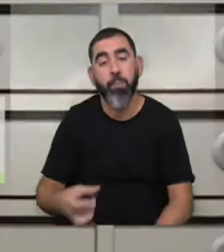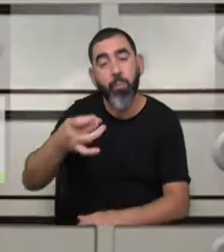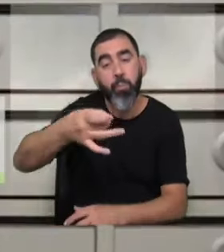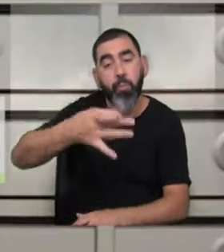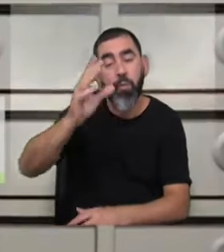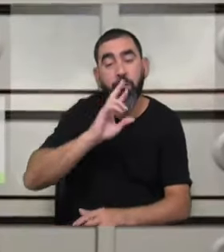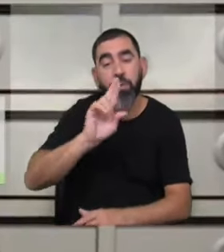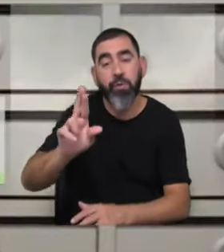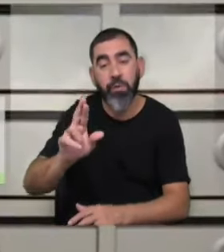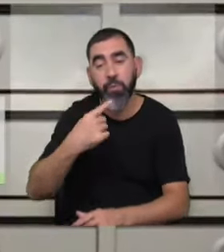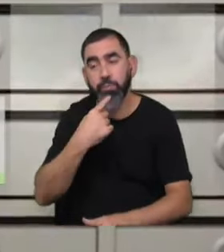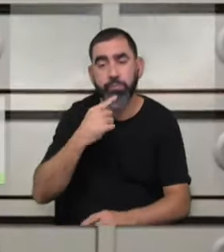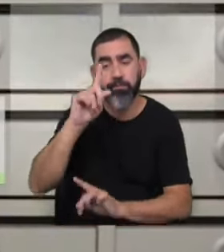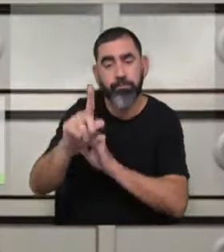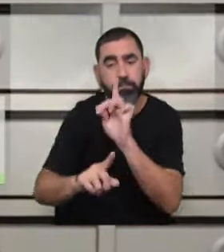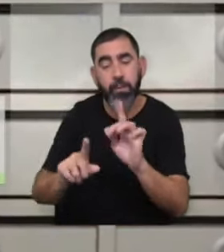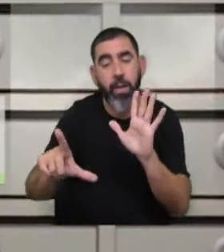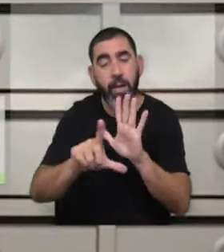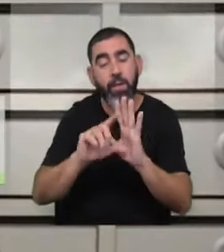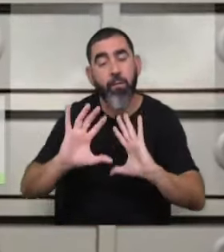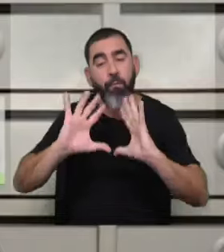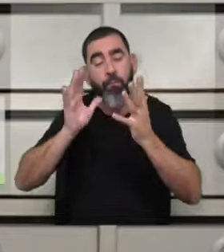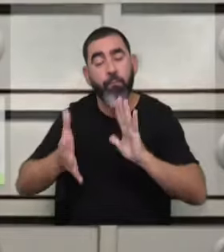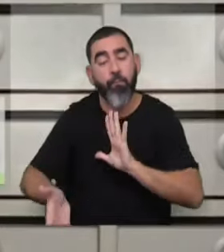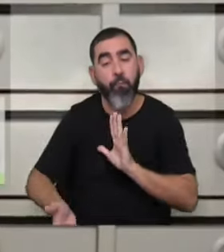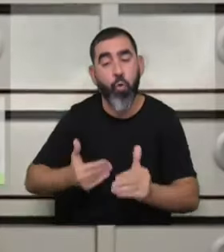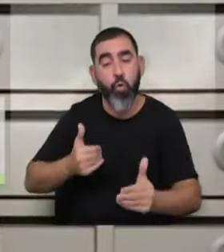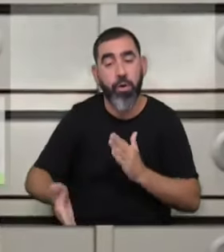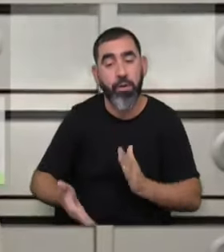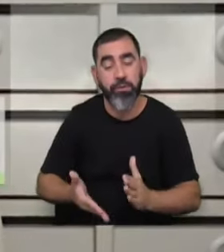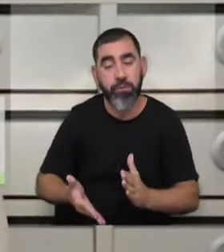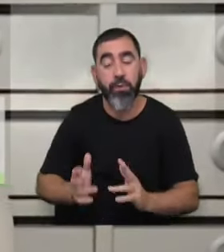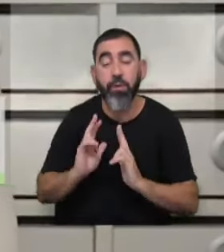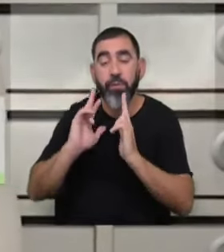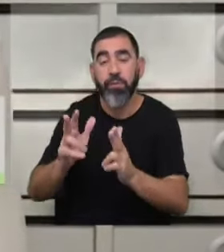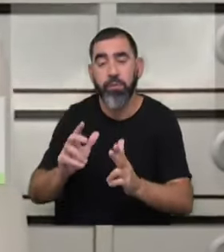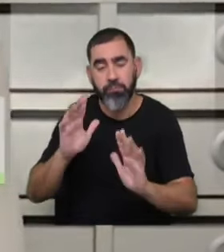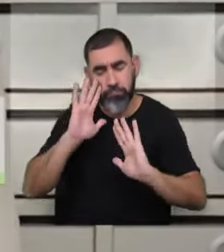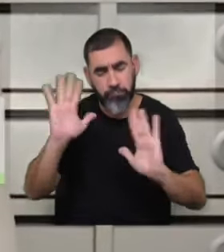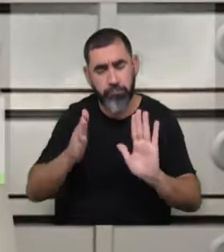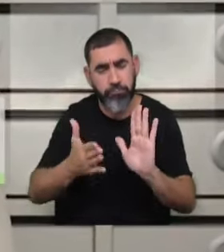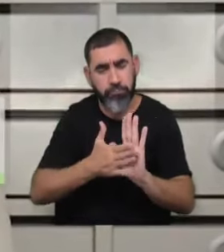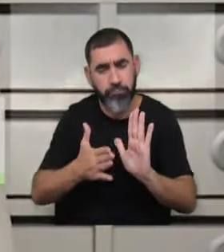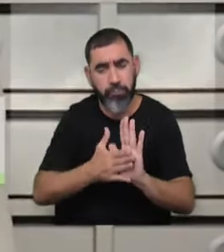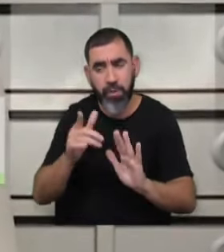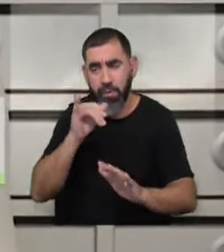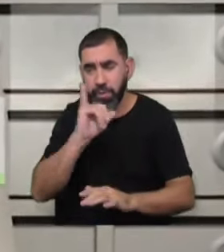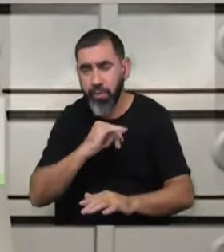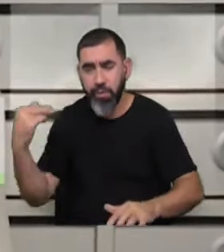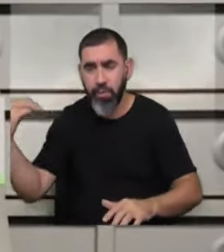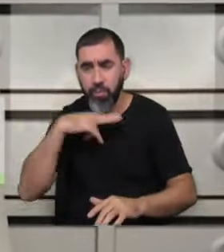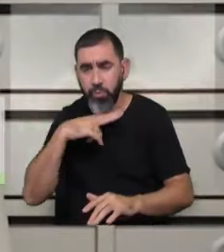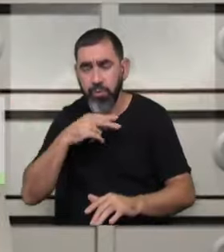Especialistas responden a los cuestionamientos a la ley de violencia basada en género y aseguran que no hay evidencia de que las denuncias